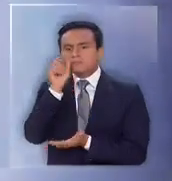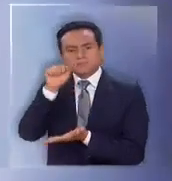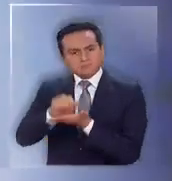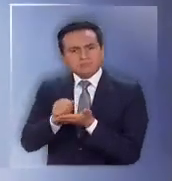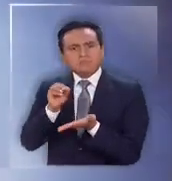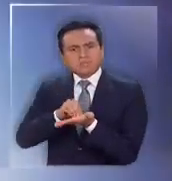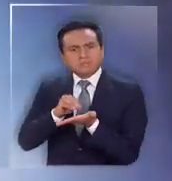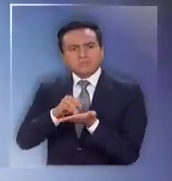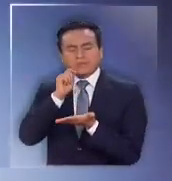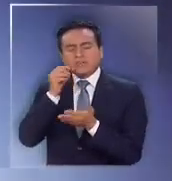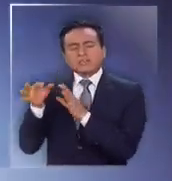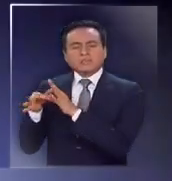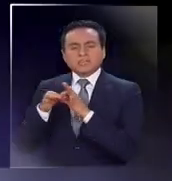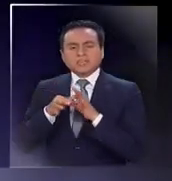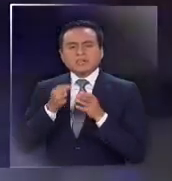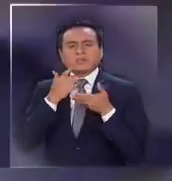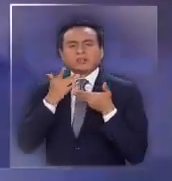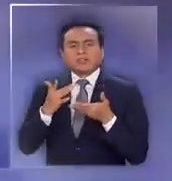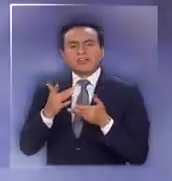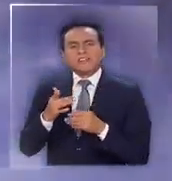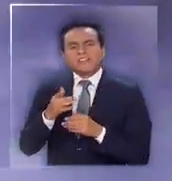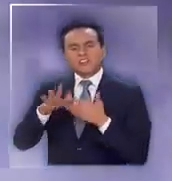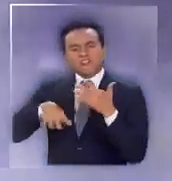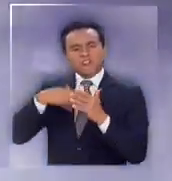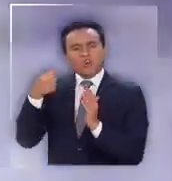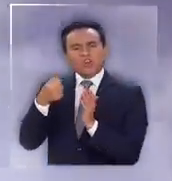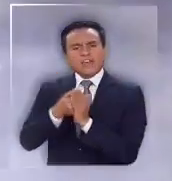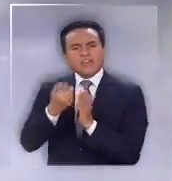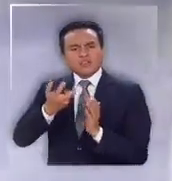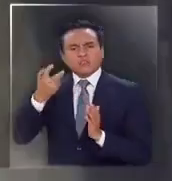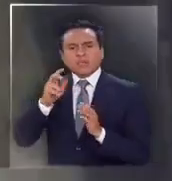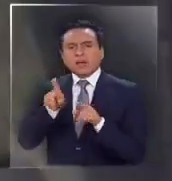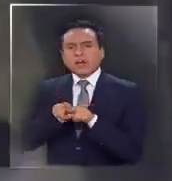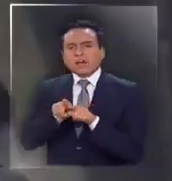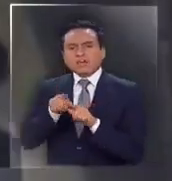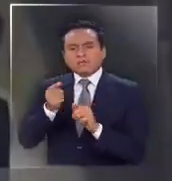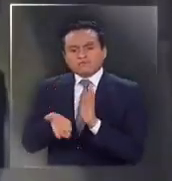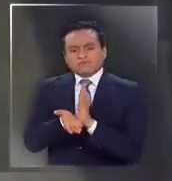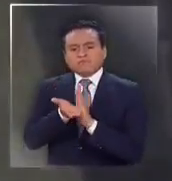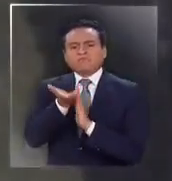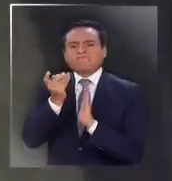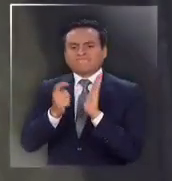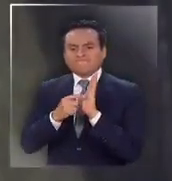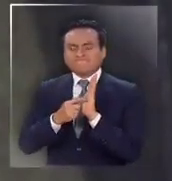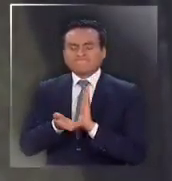lo que en parte también explica por qué los delitos violentos están con tendencia al alza.